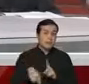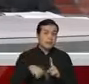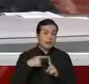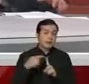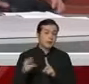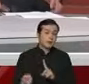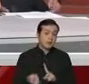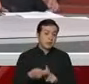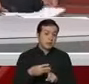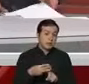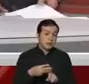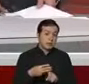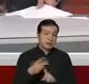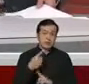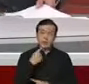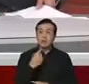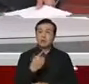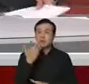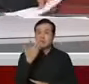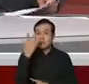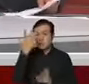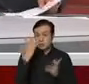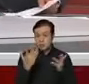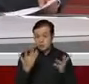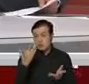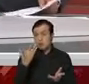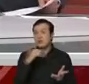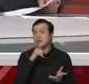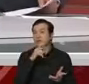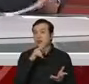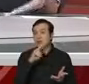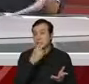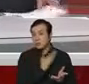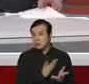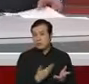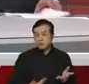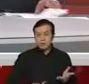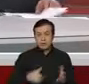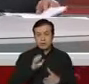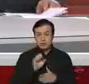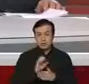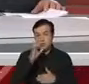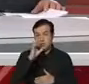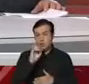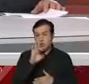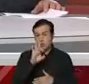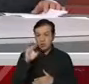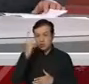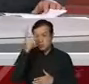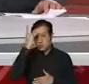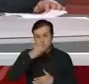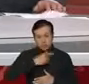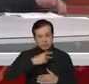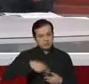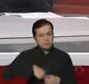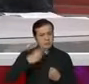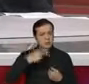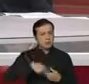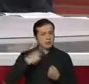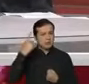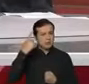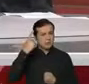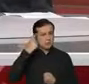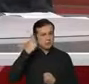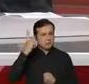sociales, información de una eventual renuncia por parte del vicepresidente de la República, Otto Sonnenholzner. ¿Y cuál es la posición